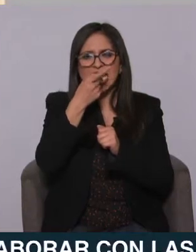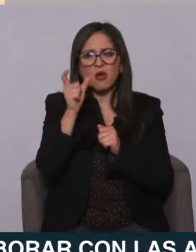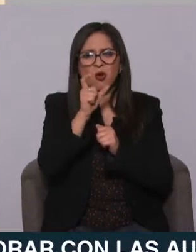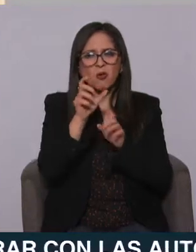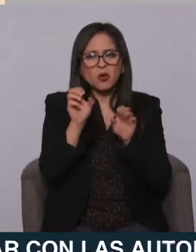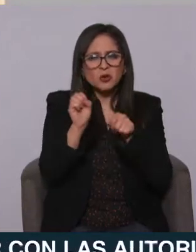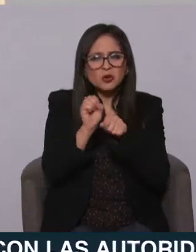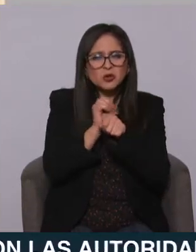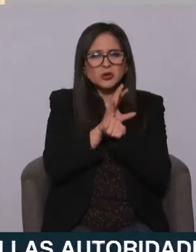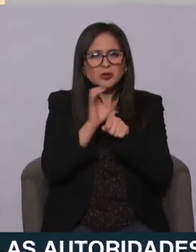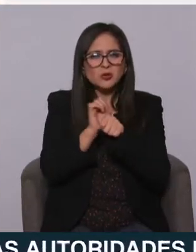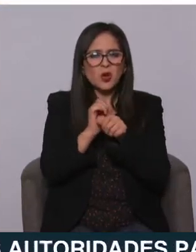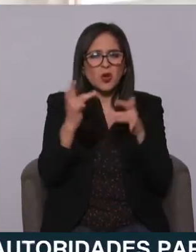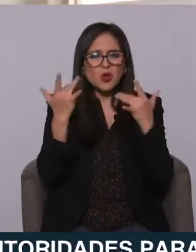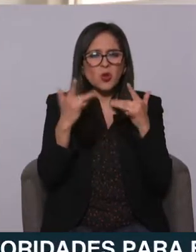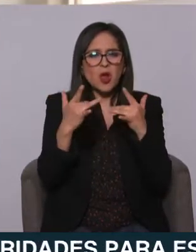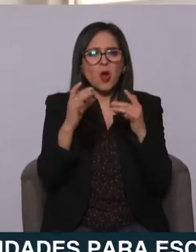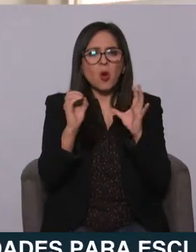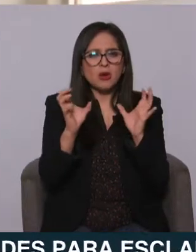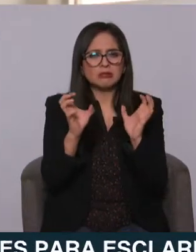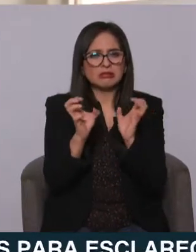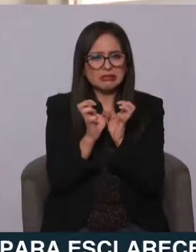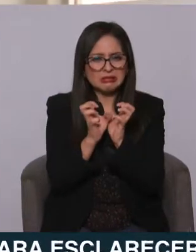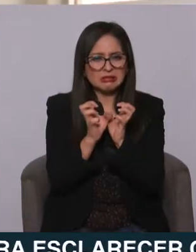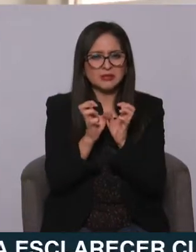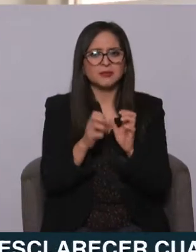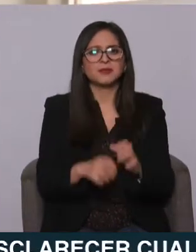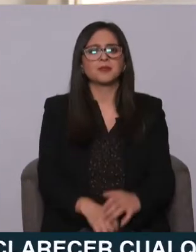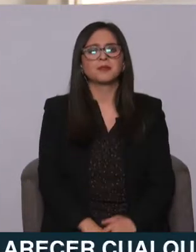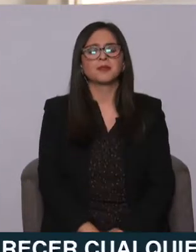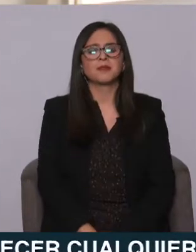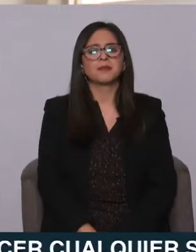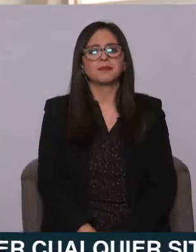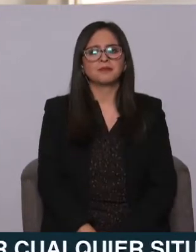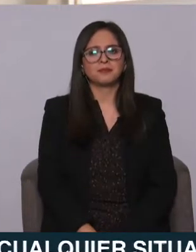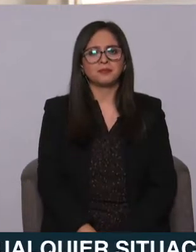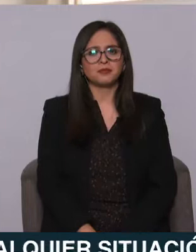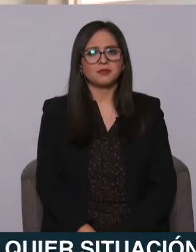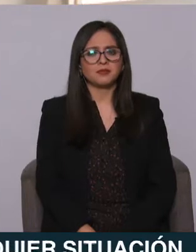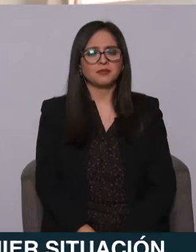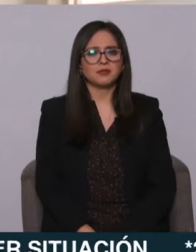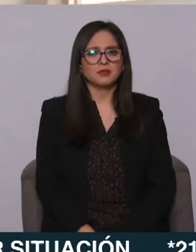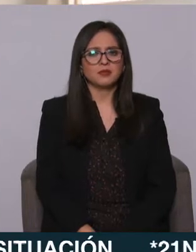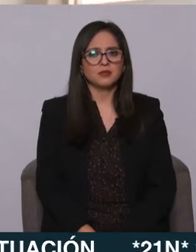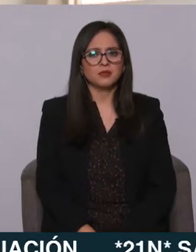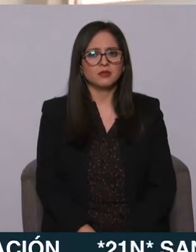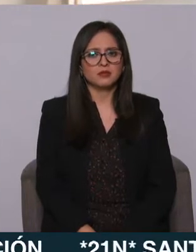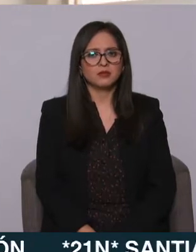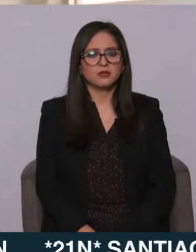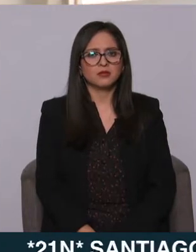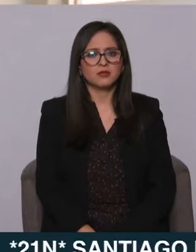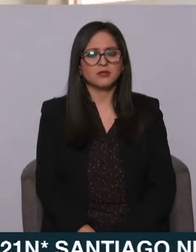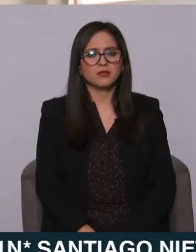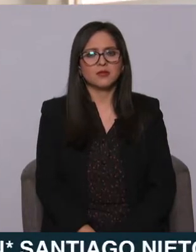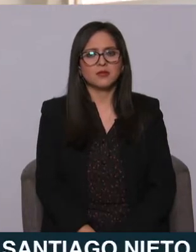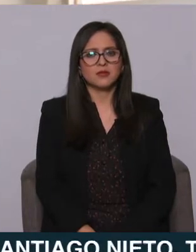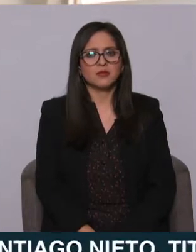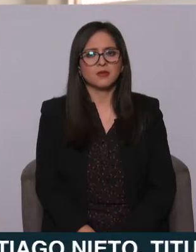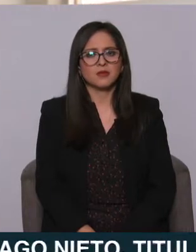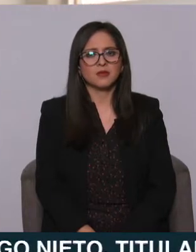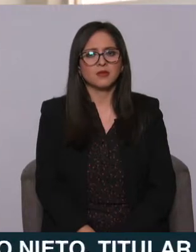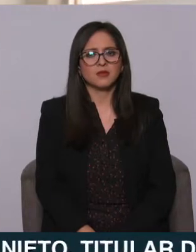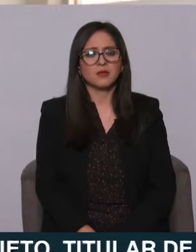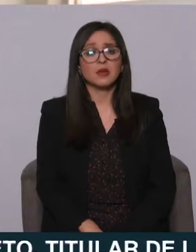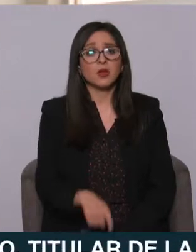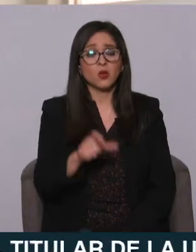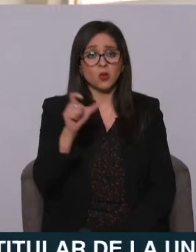con sensación de dolor y presión. Cuando nosotros sometemos nuestras piezas dentarias a un cambio